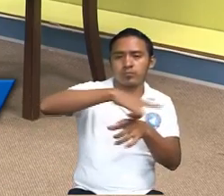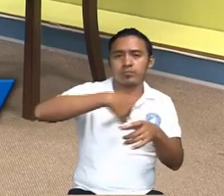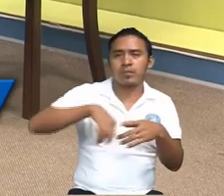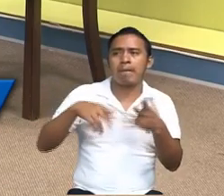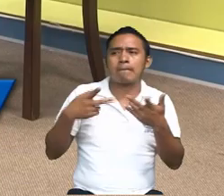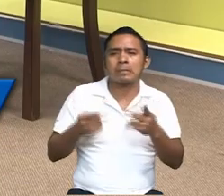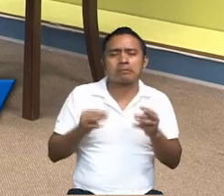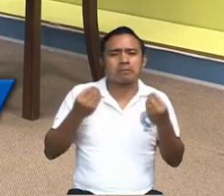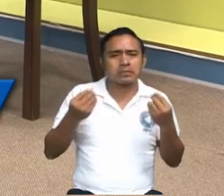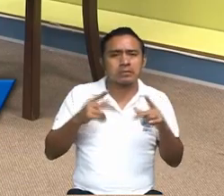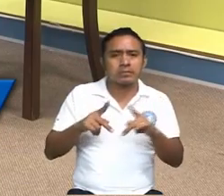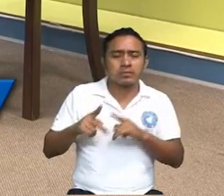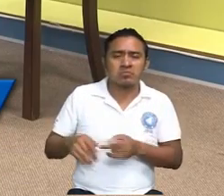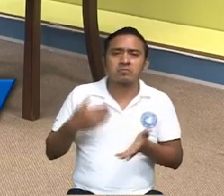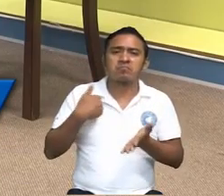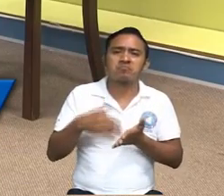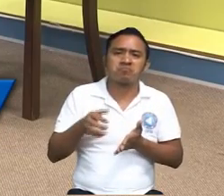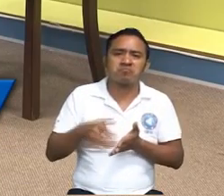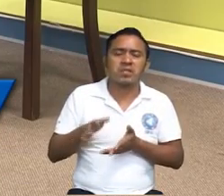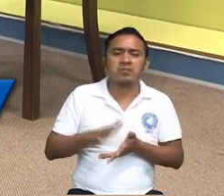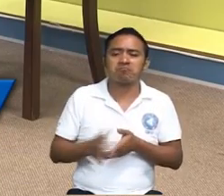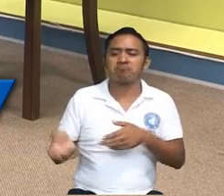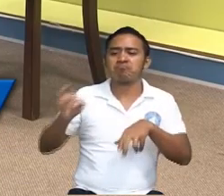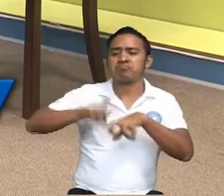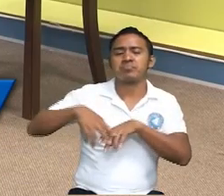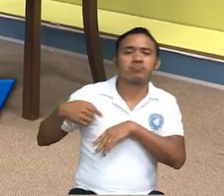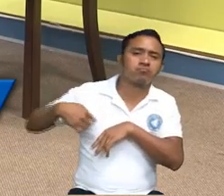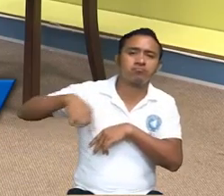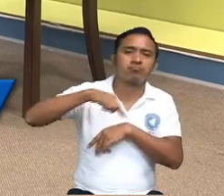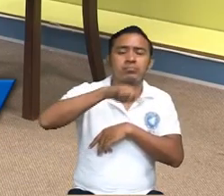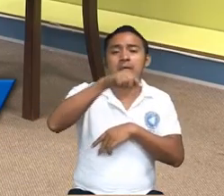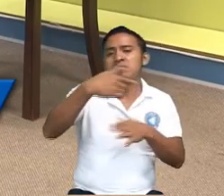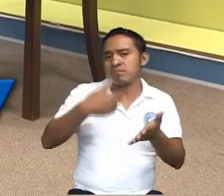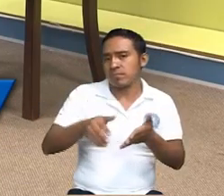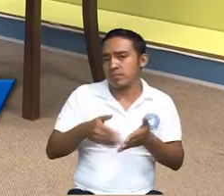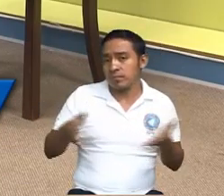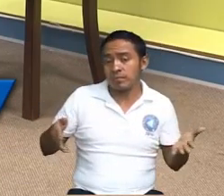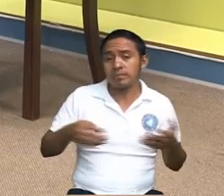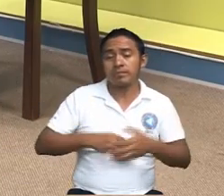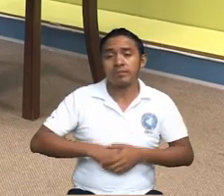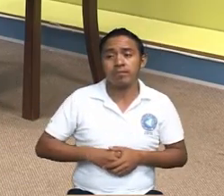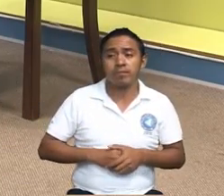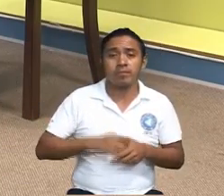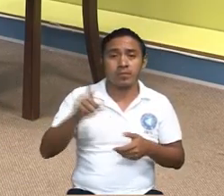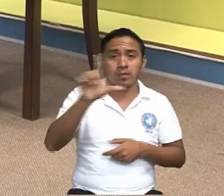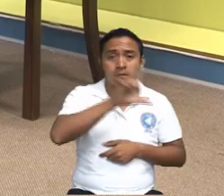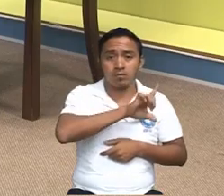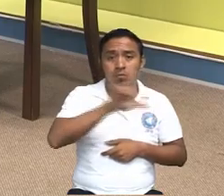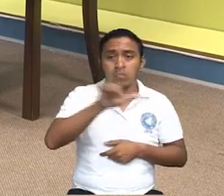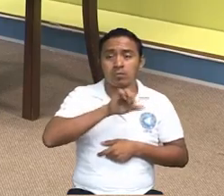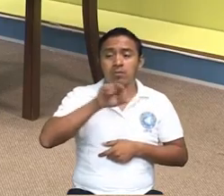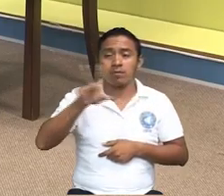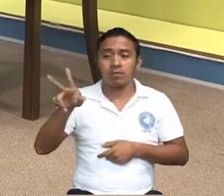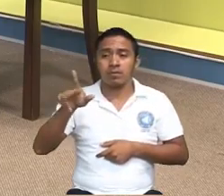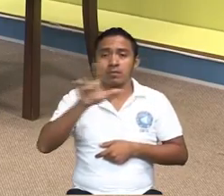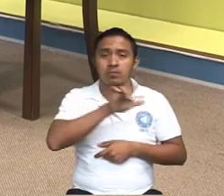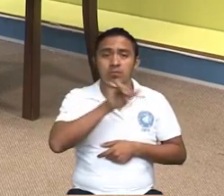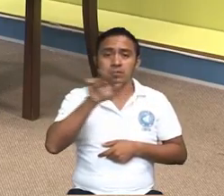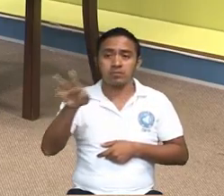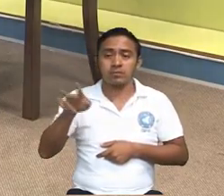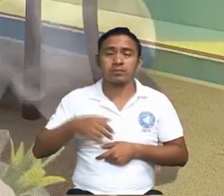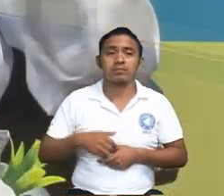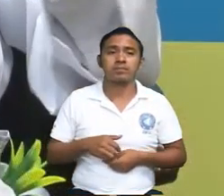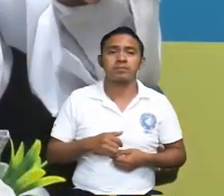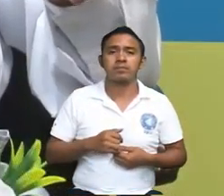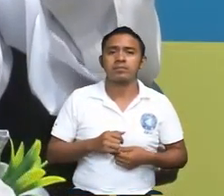muchas personas que tienen la facilidad de agarrarlo, montarlo en un vehículo al perrito y lo pueden llevar. Esto es de lunes a viernes, ¿eh? Porque ¿De